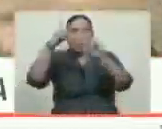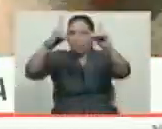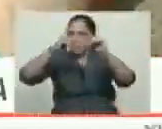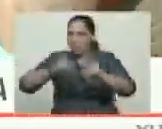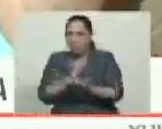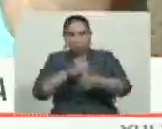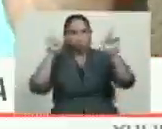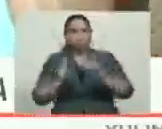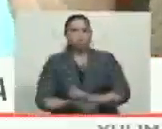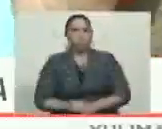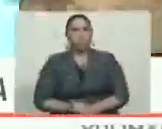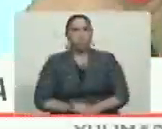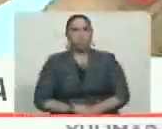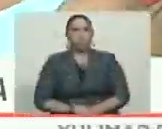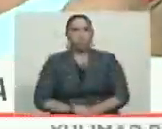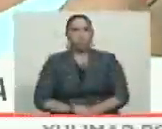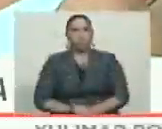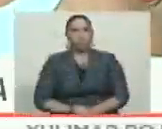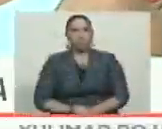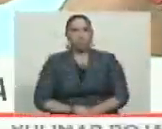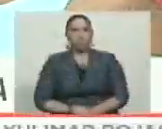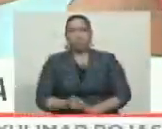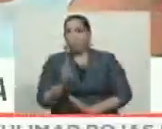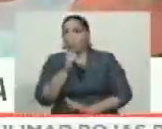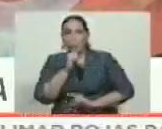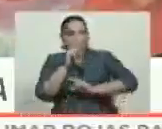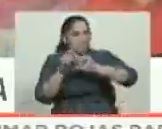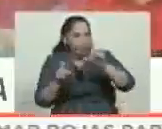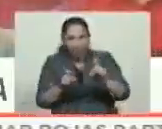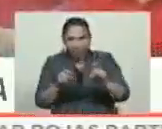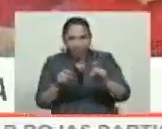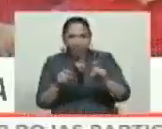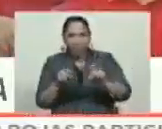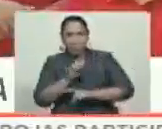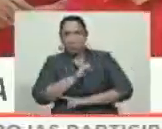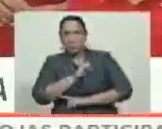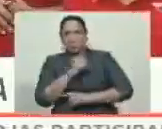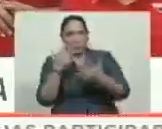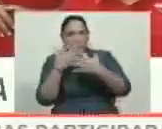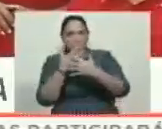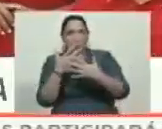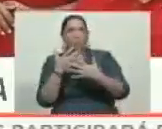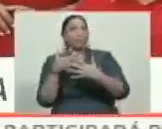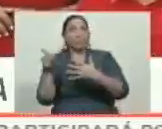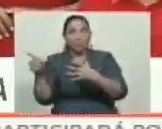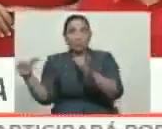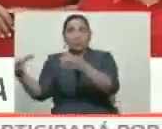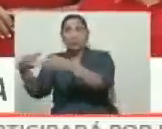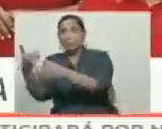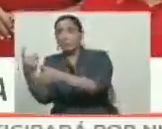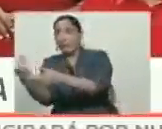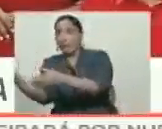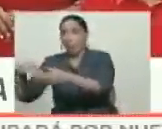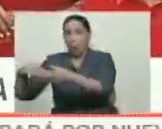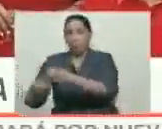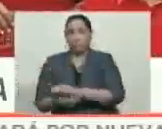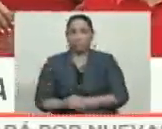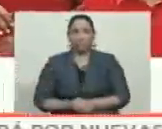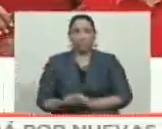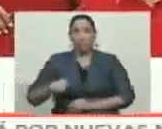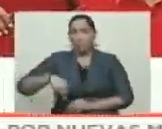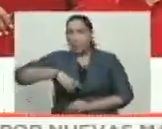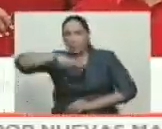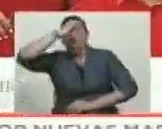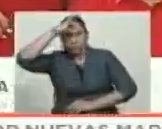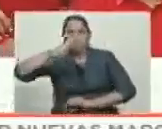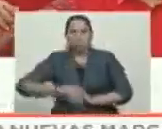ser libre! No hay dudas que les va a costar a ellos mucho. No sabemos